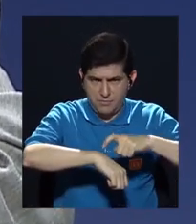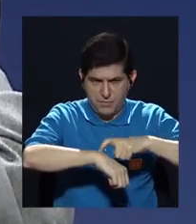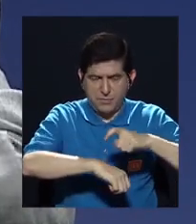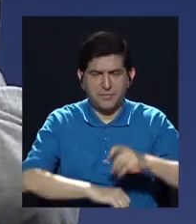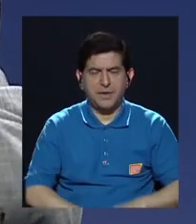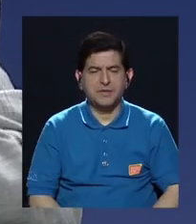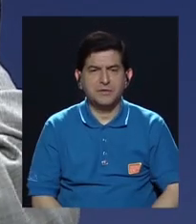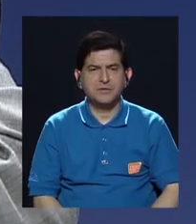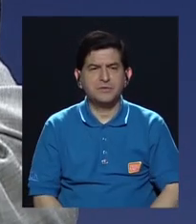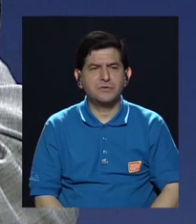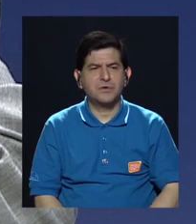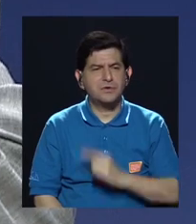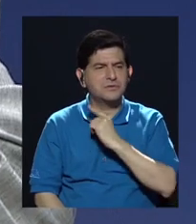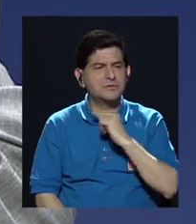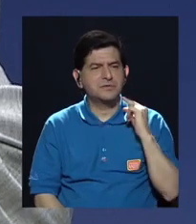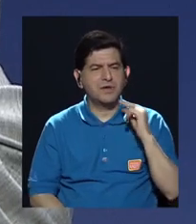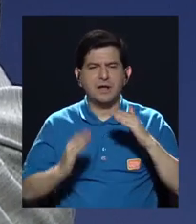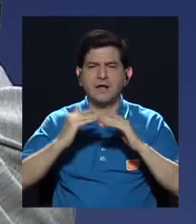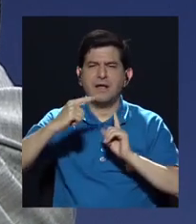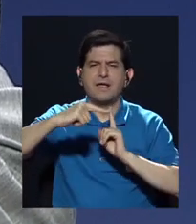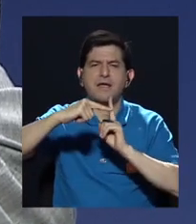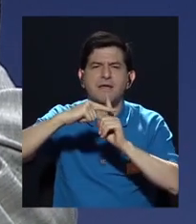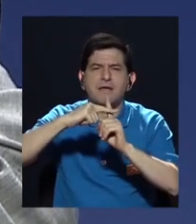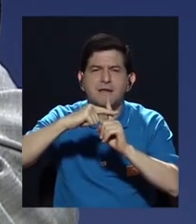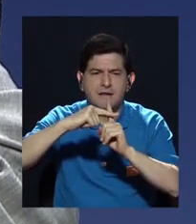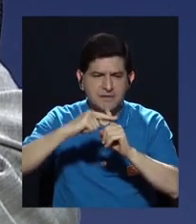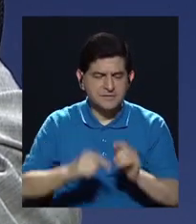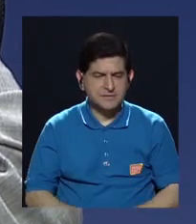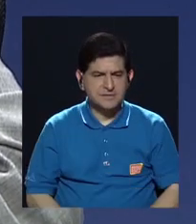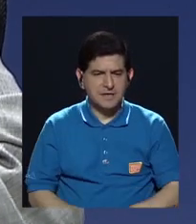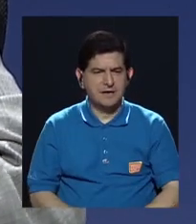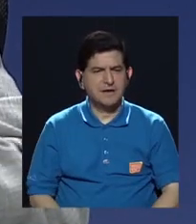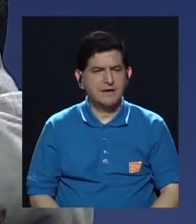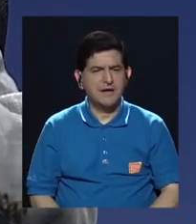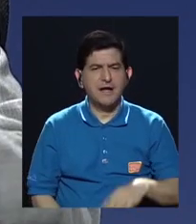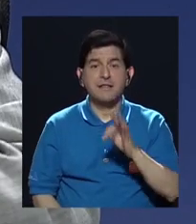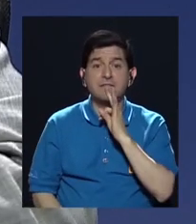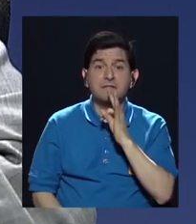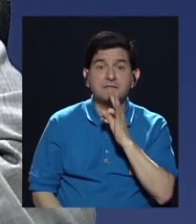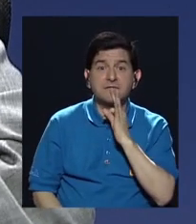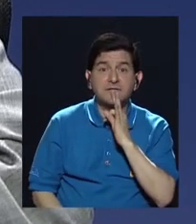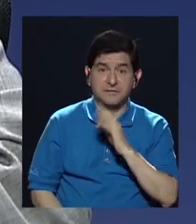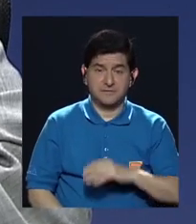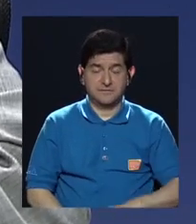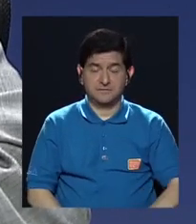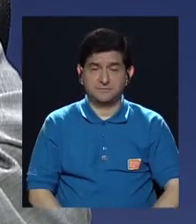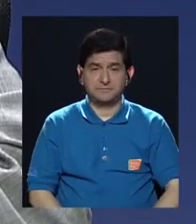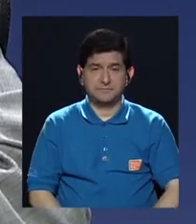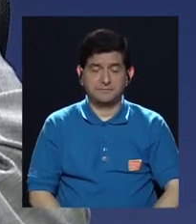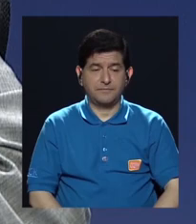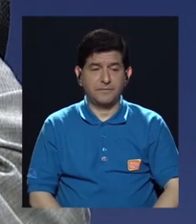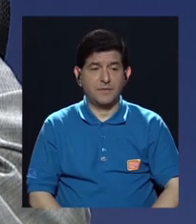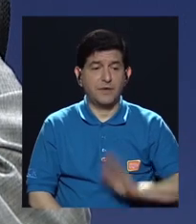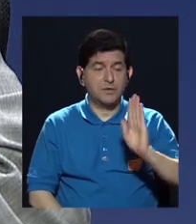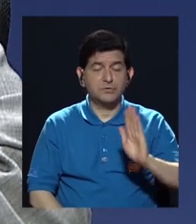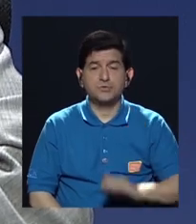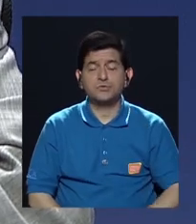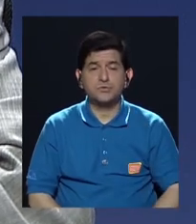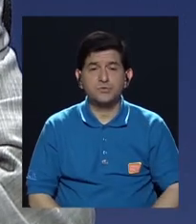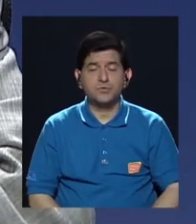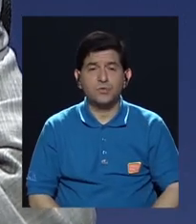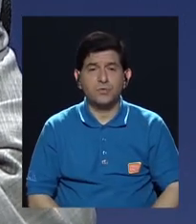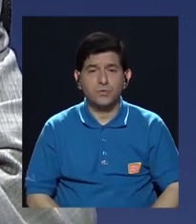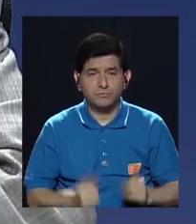el párroco en la iglesia de Tibás, su coadjutor era